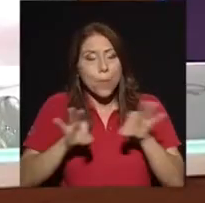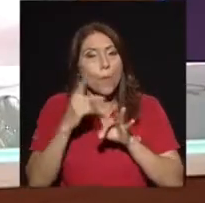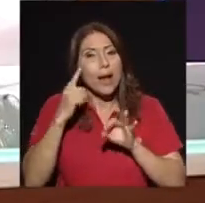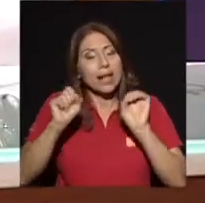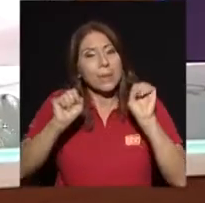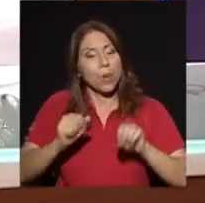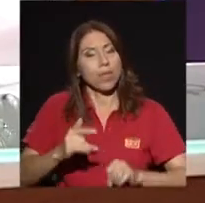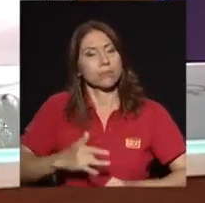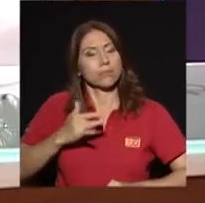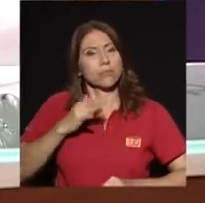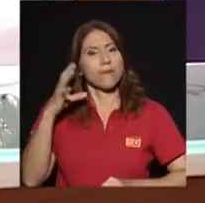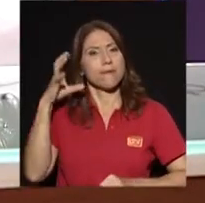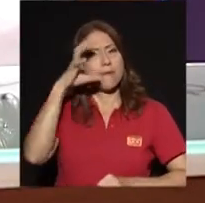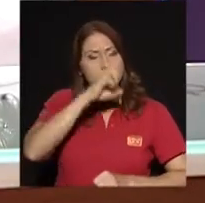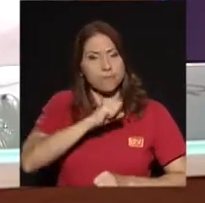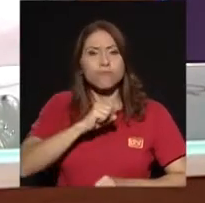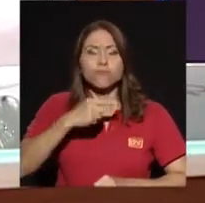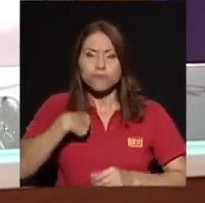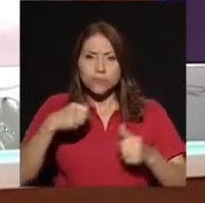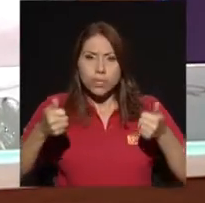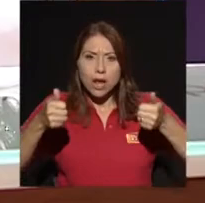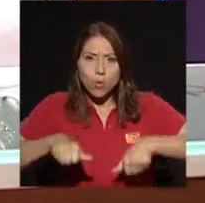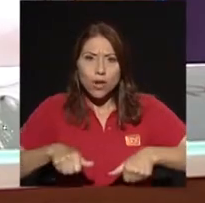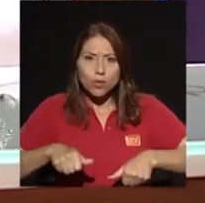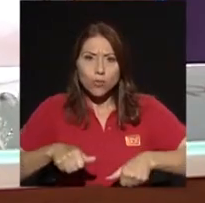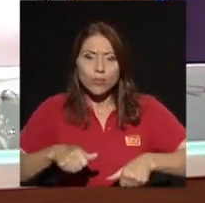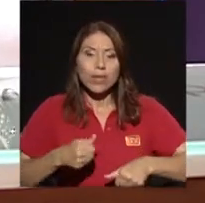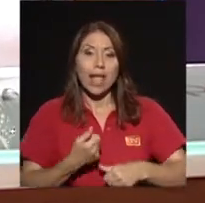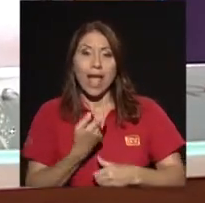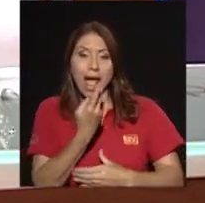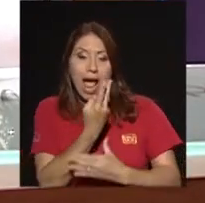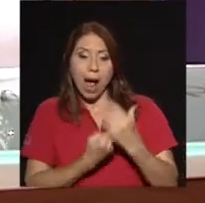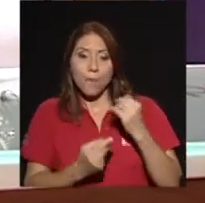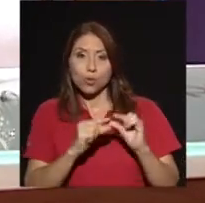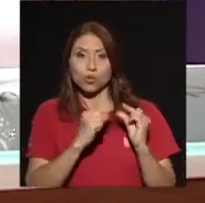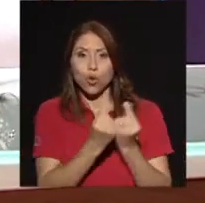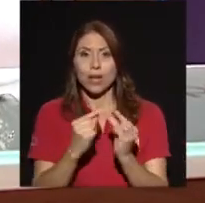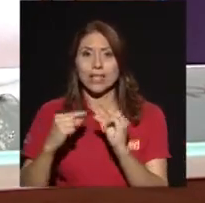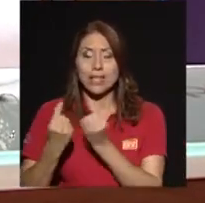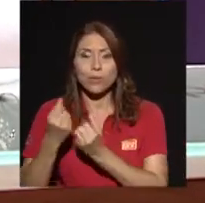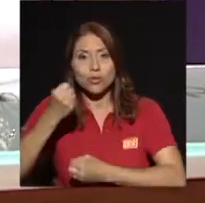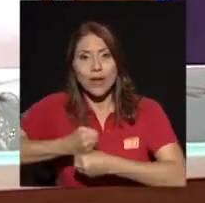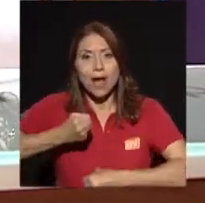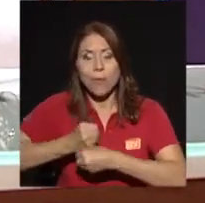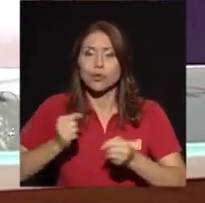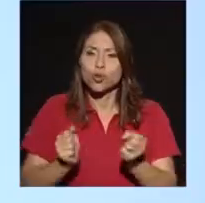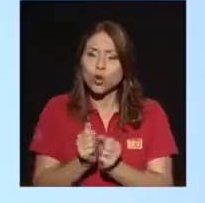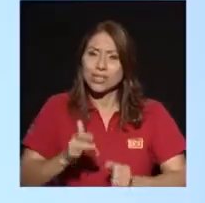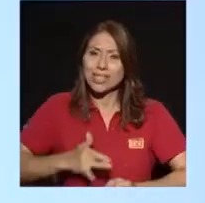sensibilización. Totalmente de acuerdo, ambos colectivos creo que trabajamos la parte de